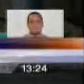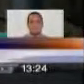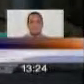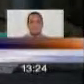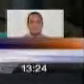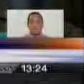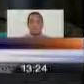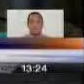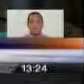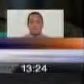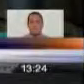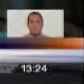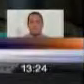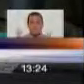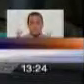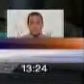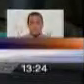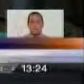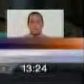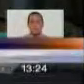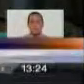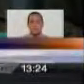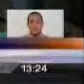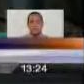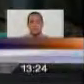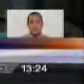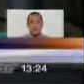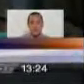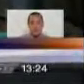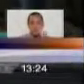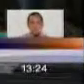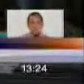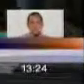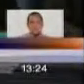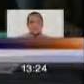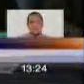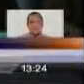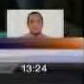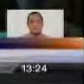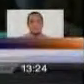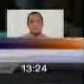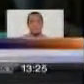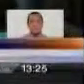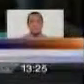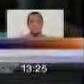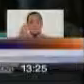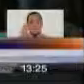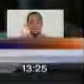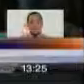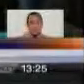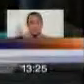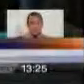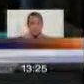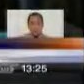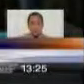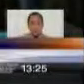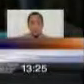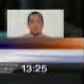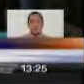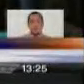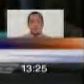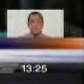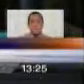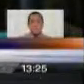esa cita para recabar información y tener un conocimiento cabal del expediente.